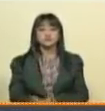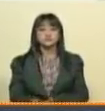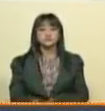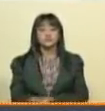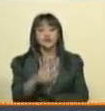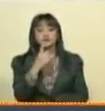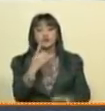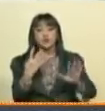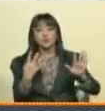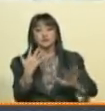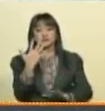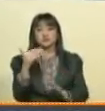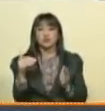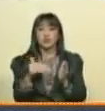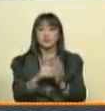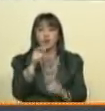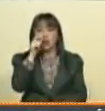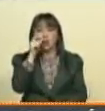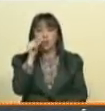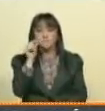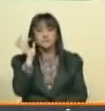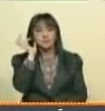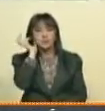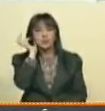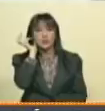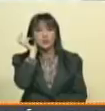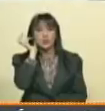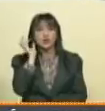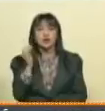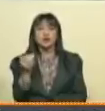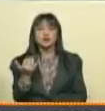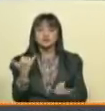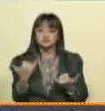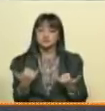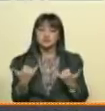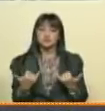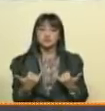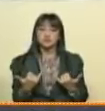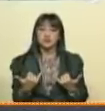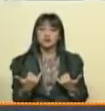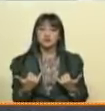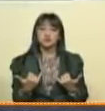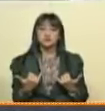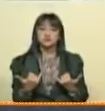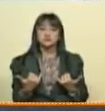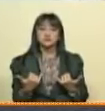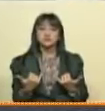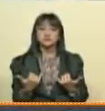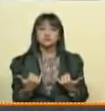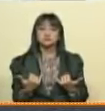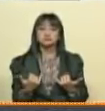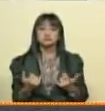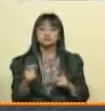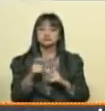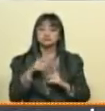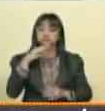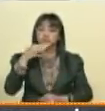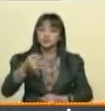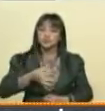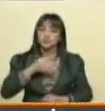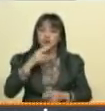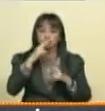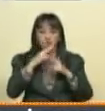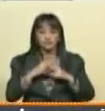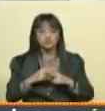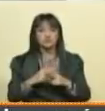195 mil hombres y mujeres a quien desde ya les damos nuestras palabras de reconocimiento